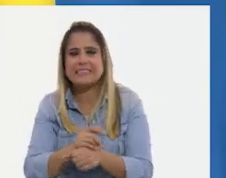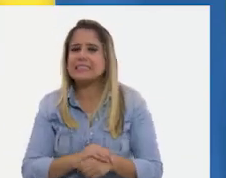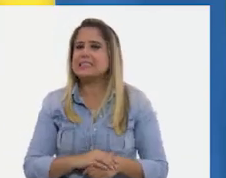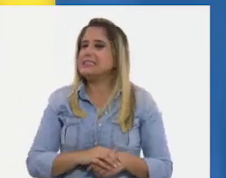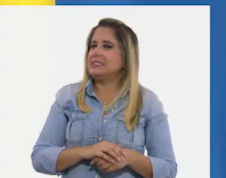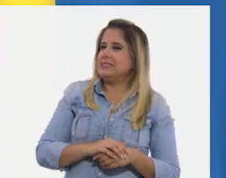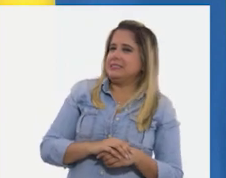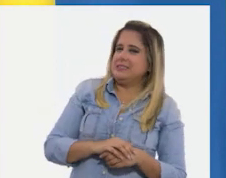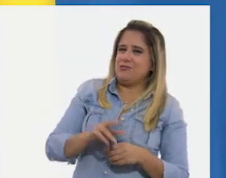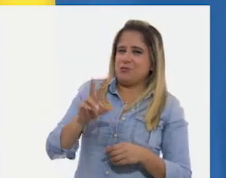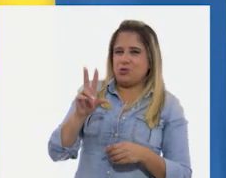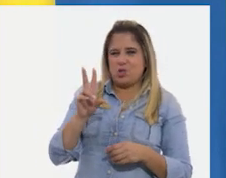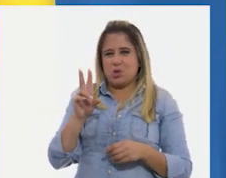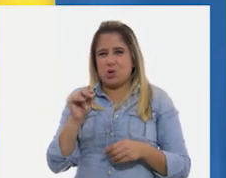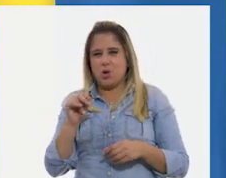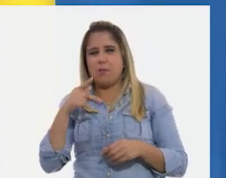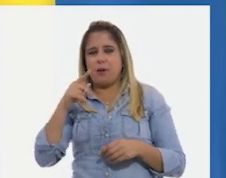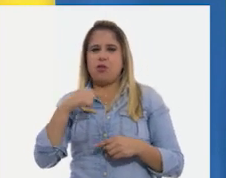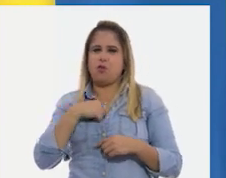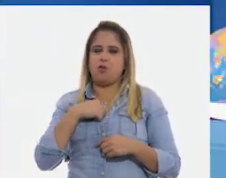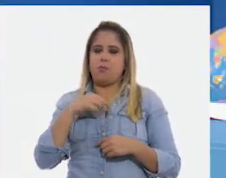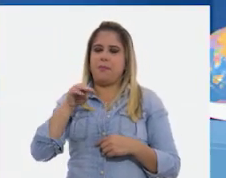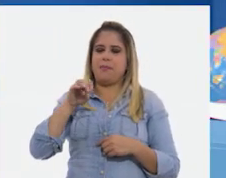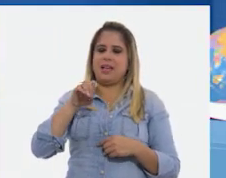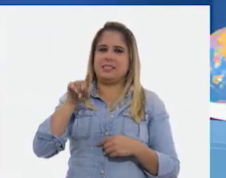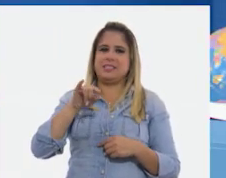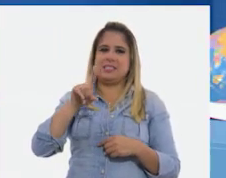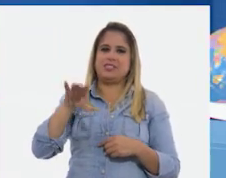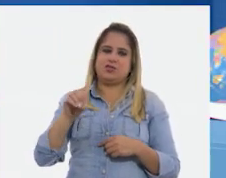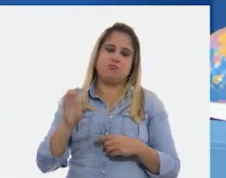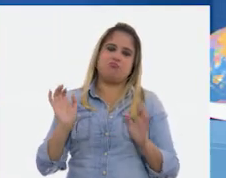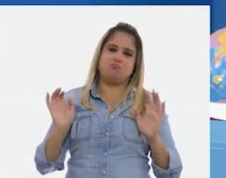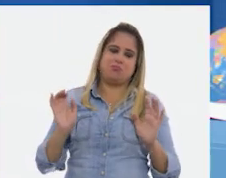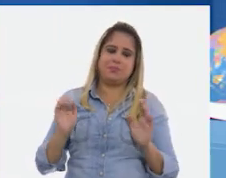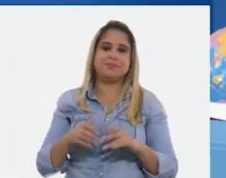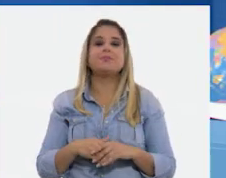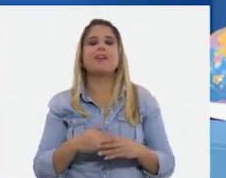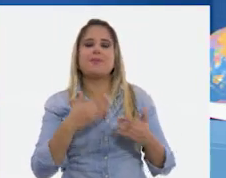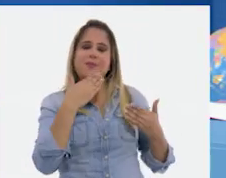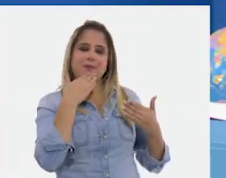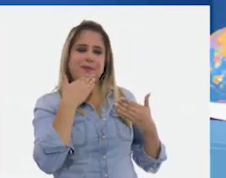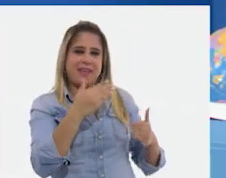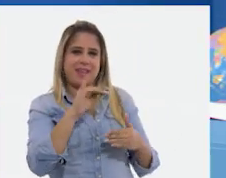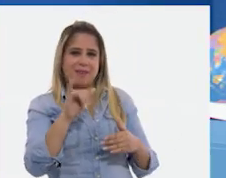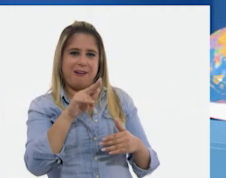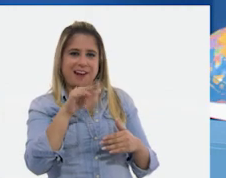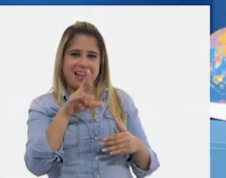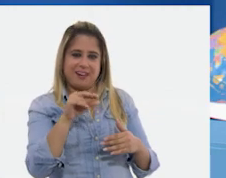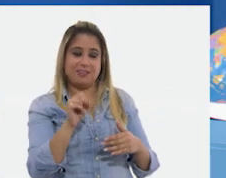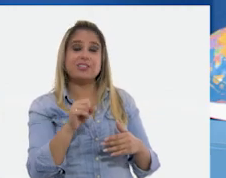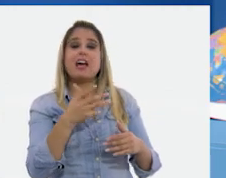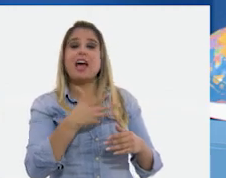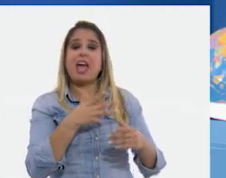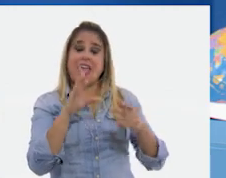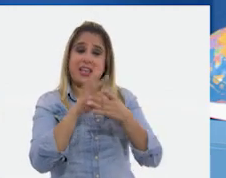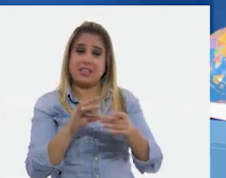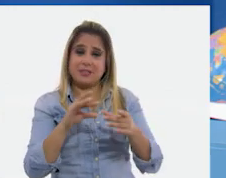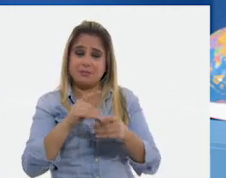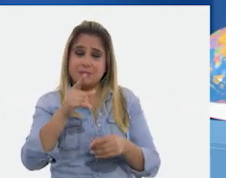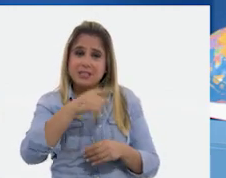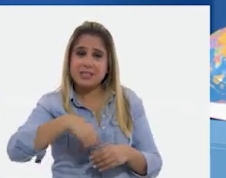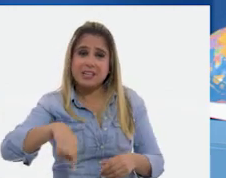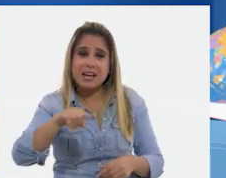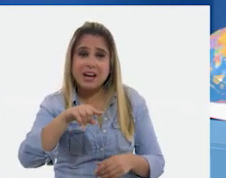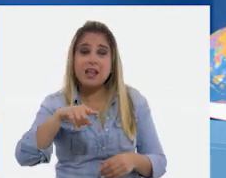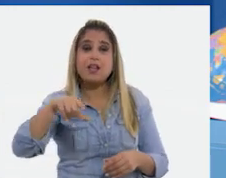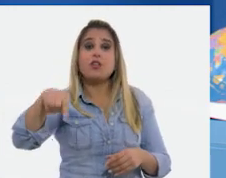todo, pero creo que al mestizo, maestra. Muy bien, Juan Carlos. Hay que mencionar que el